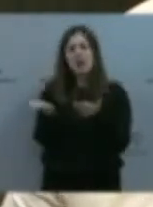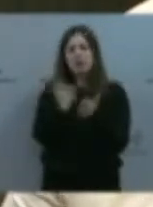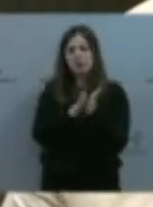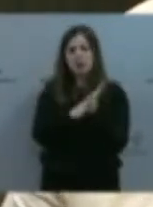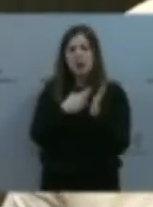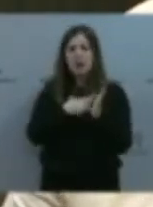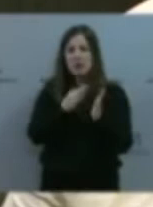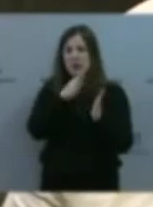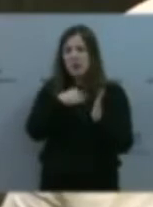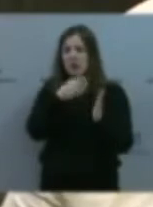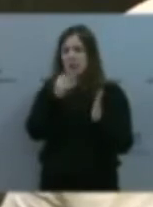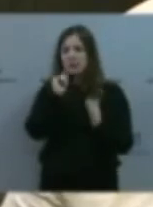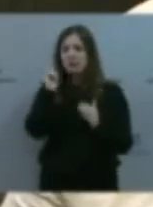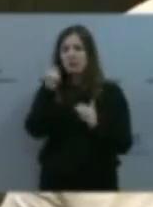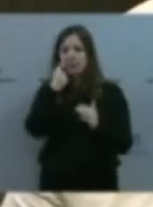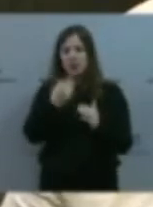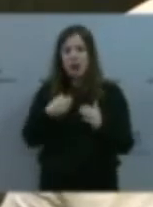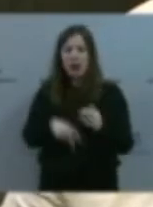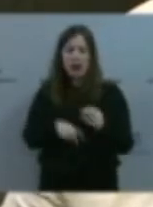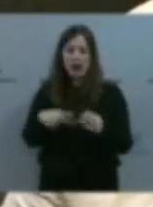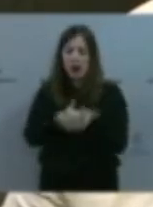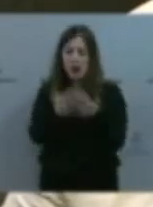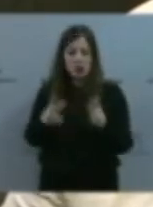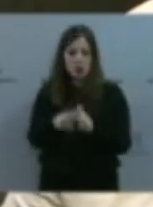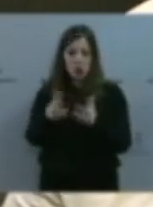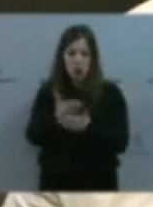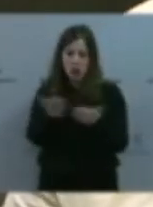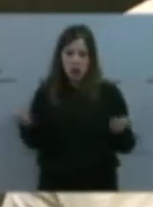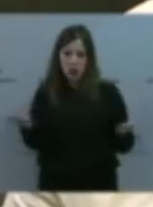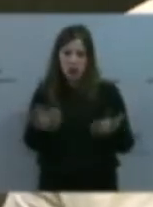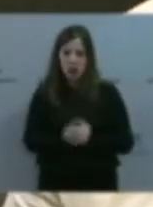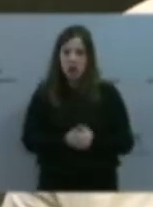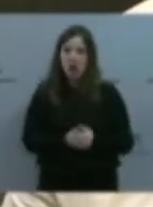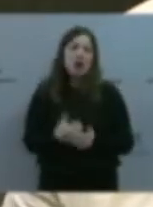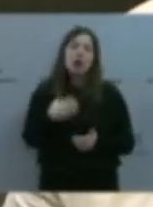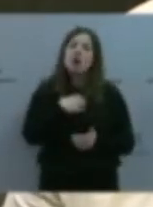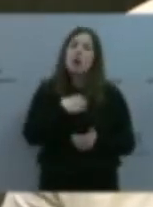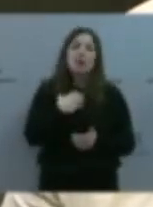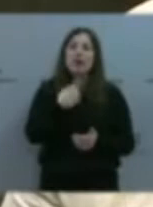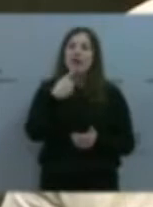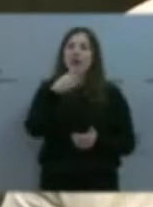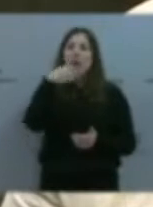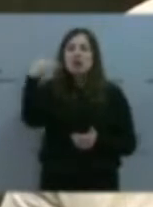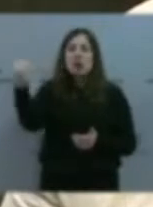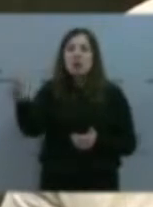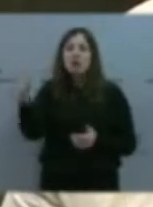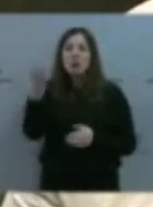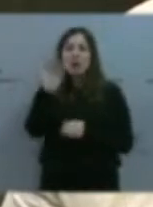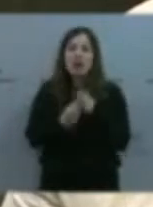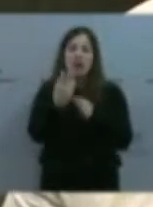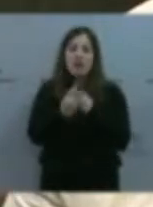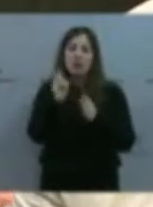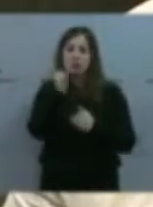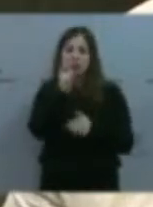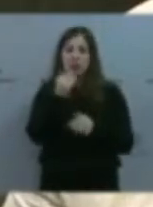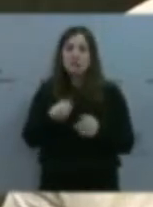sociedad asturiana. No se podría de ningún modo alegar desconocimiento de las irregularidades descritas en este informe cuando tanto